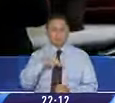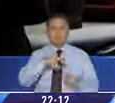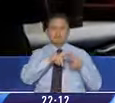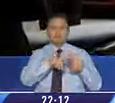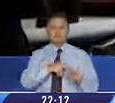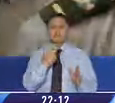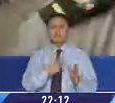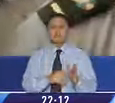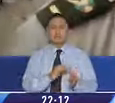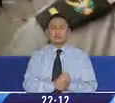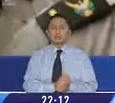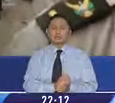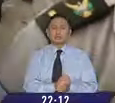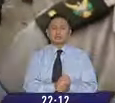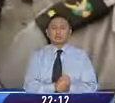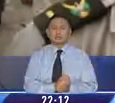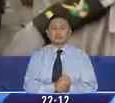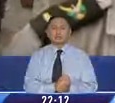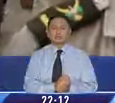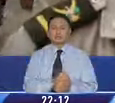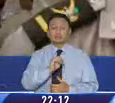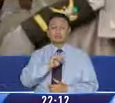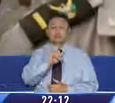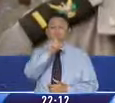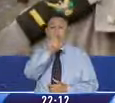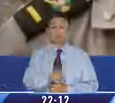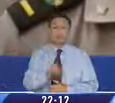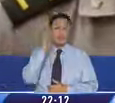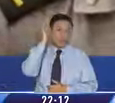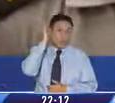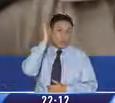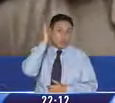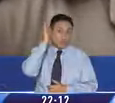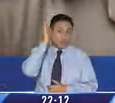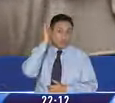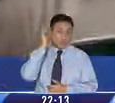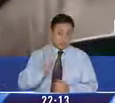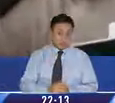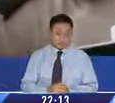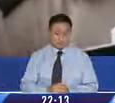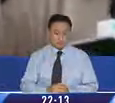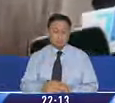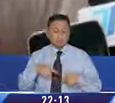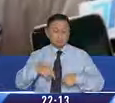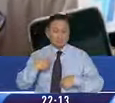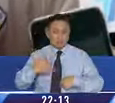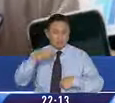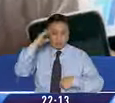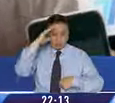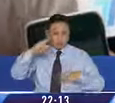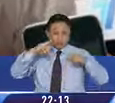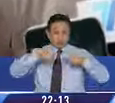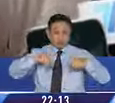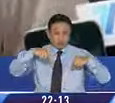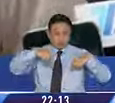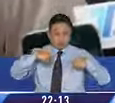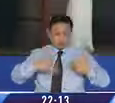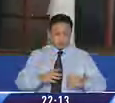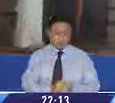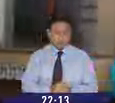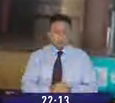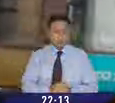verificar el hecho. Se trata de una persona de sexo femenino hasta el momento y a las unidades investigativas ya se encuentran aquí en el